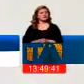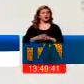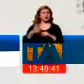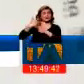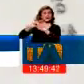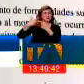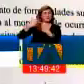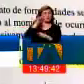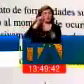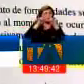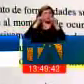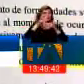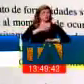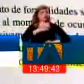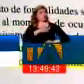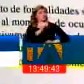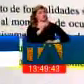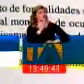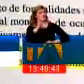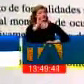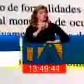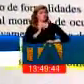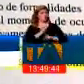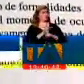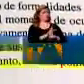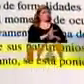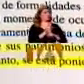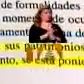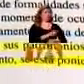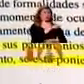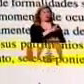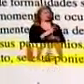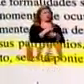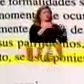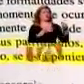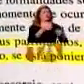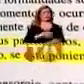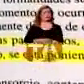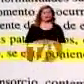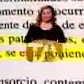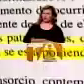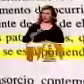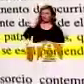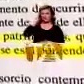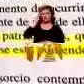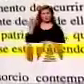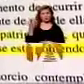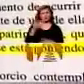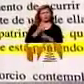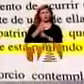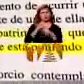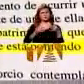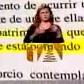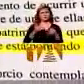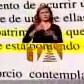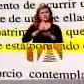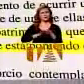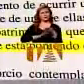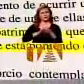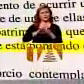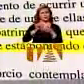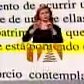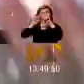emite la póliza asumiendo el 100% de la cobertura. Nuevamente, esto ahonda la preocupación, pues el Consejo de la Judicatura contrata a